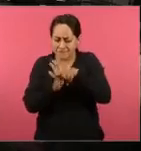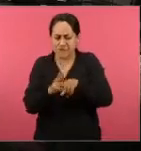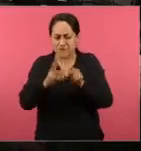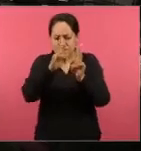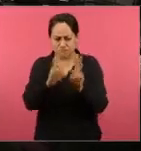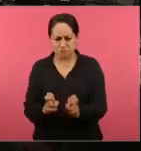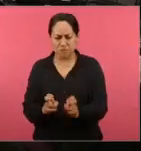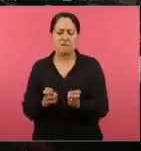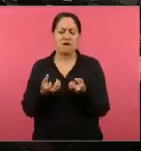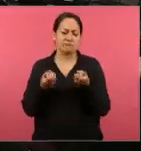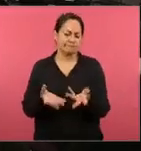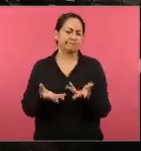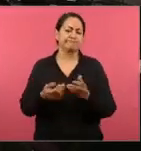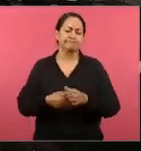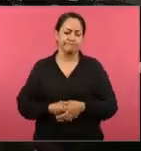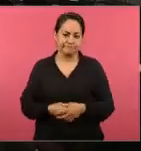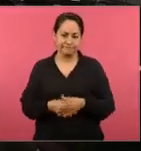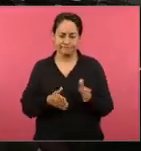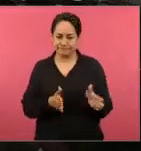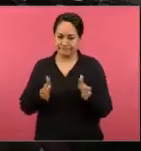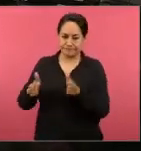Gracias. Arturo Contreras,